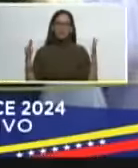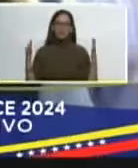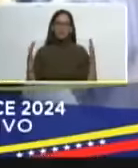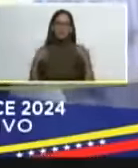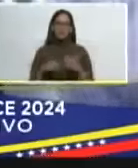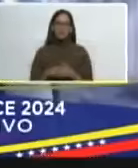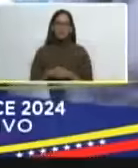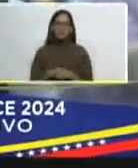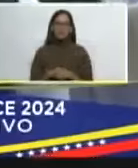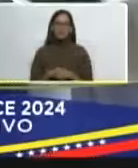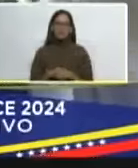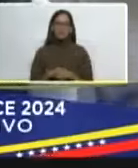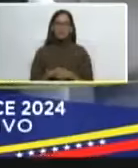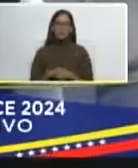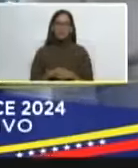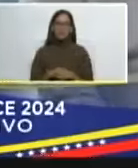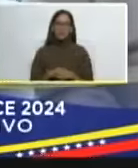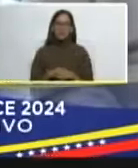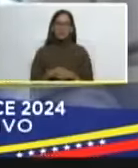Acerca de su terruño.